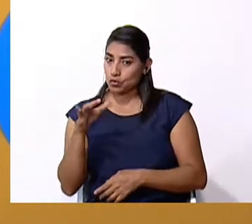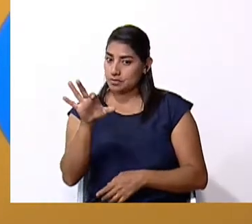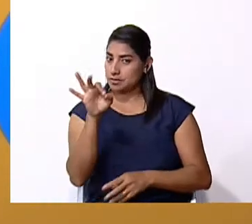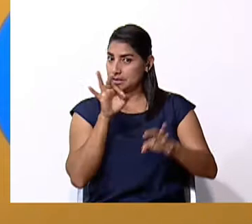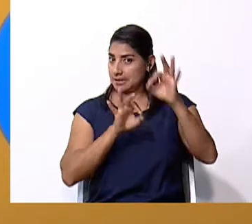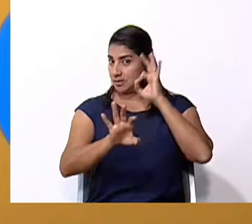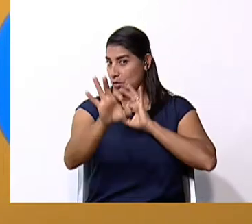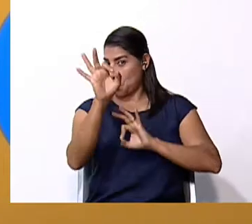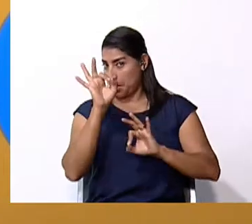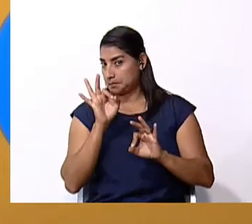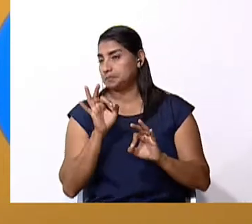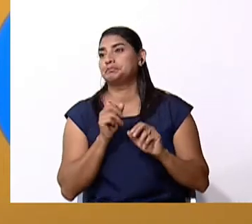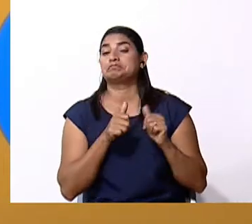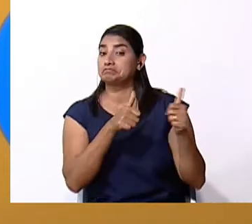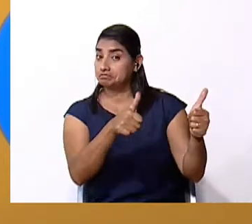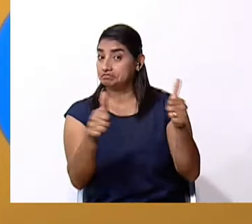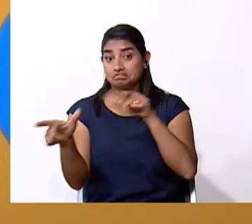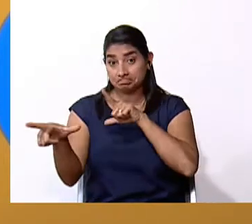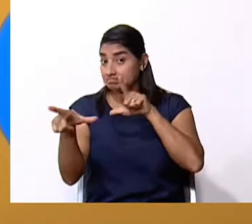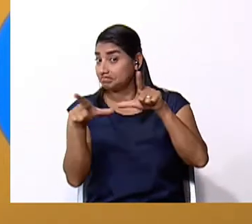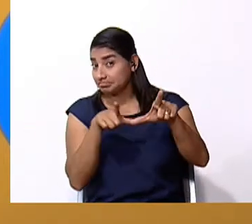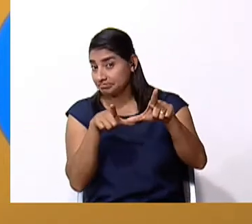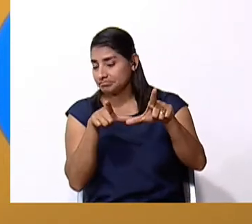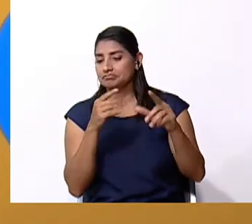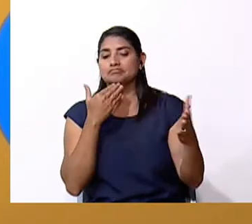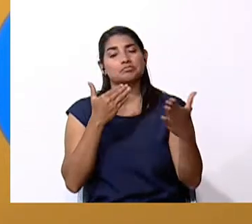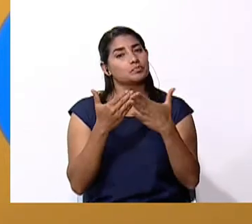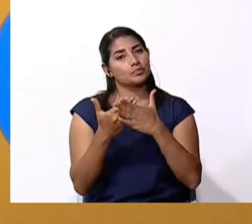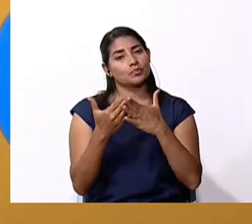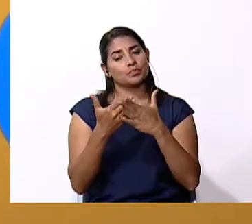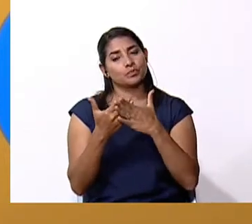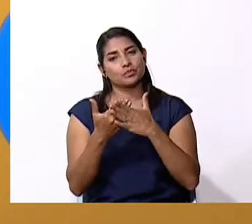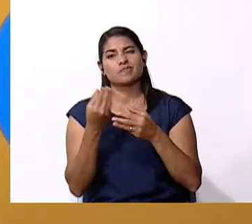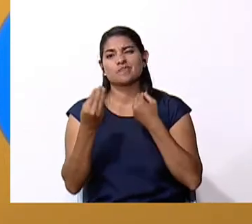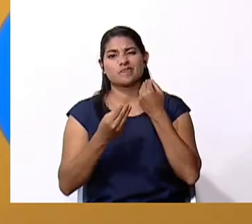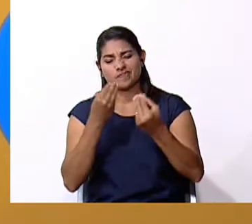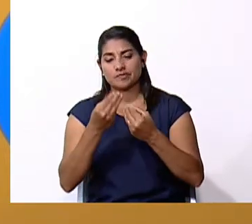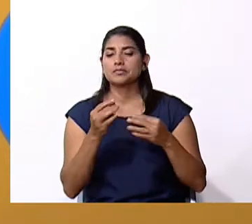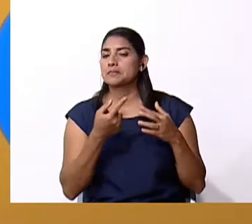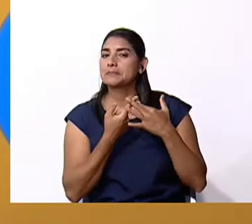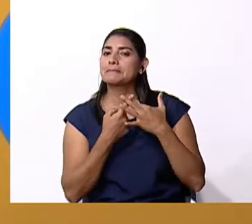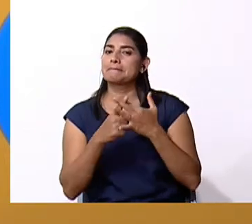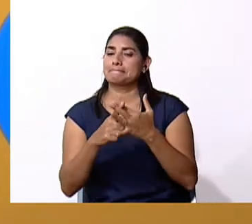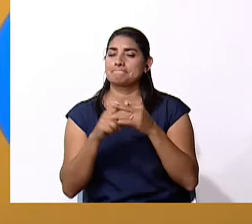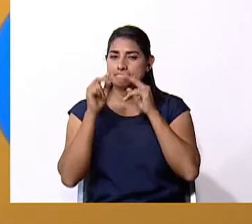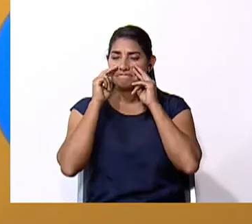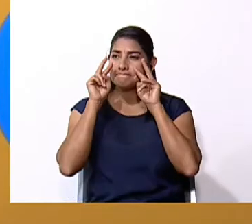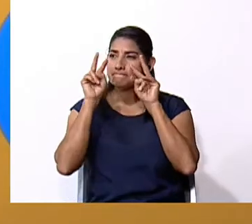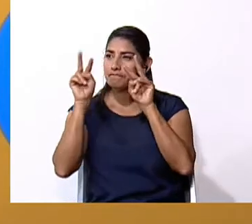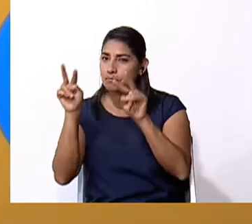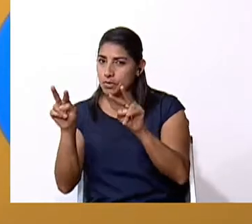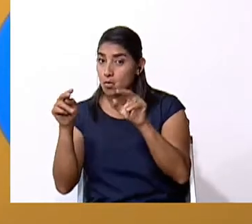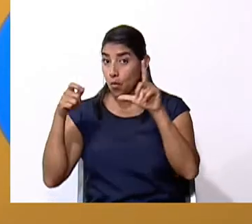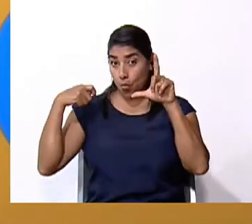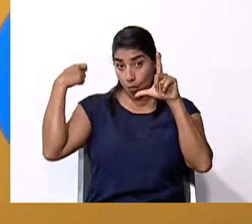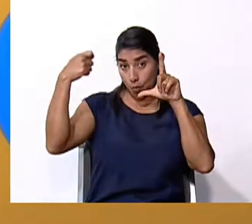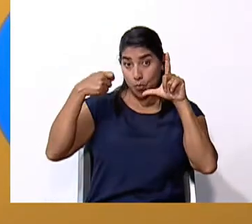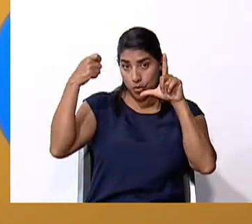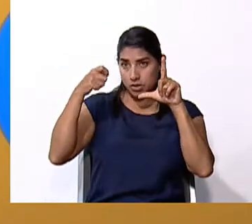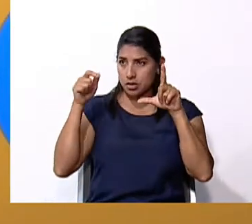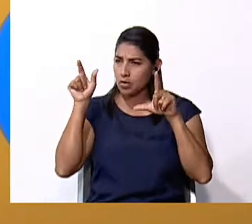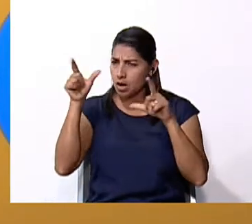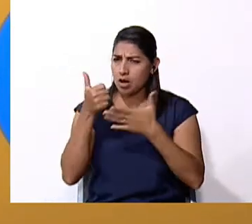elija. ¿Estamos listos? Bueno, vamos a iniciar entonces observando el siguiente video con